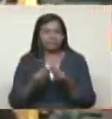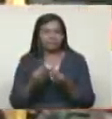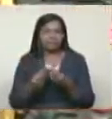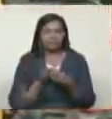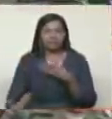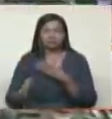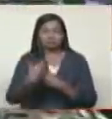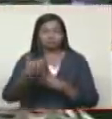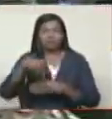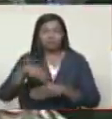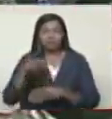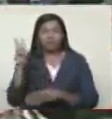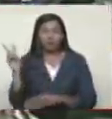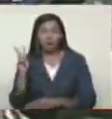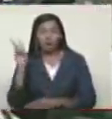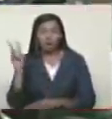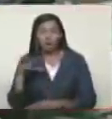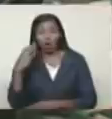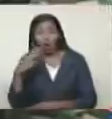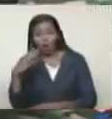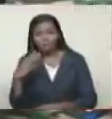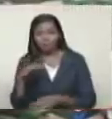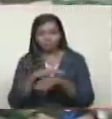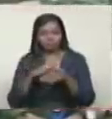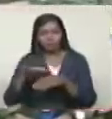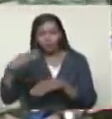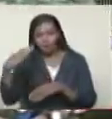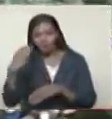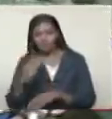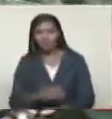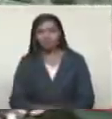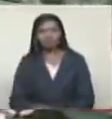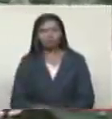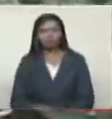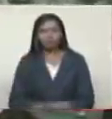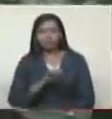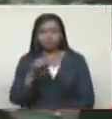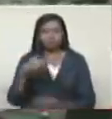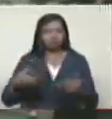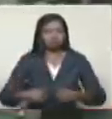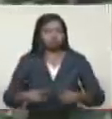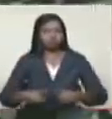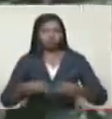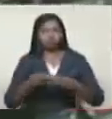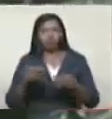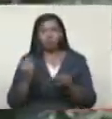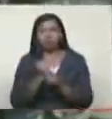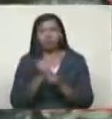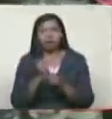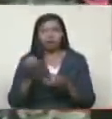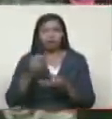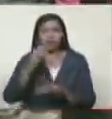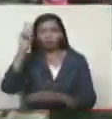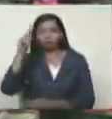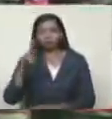vienen de Colombia para acá. Y ahí están ellos, sacrificados, desprendidos, trabajando día a